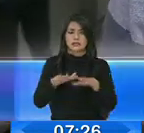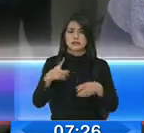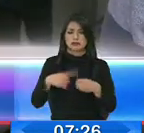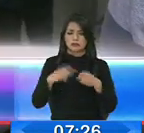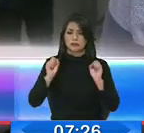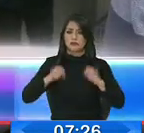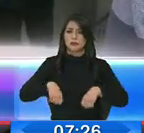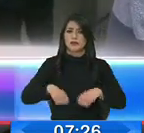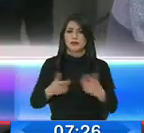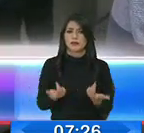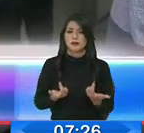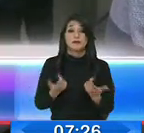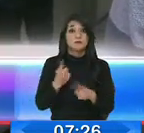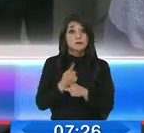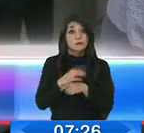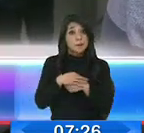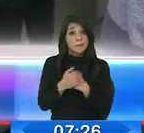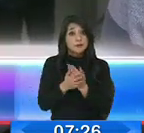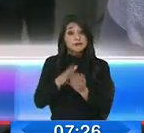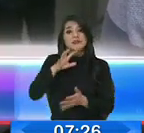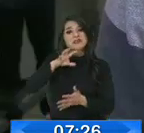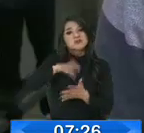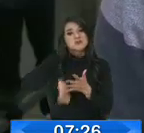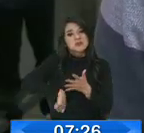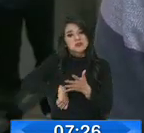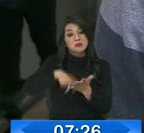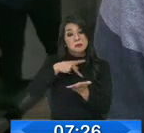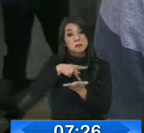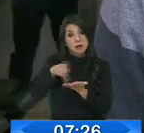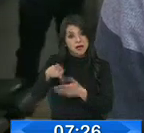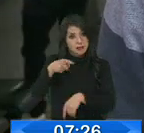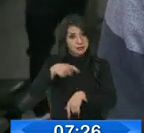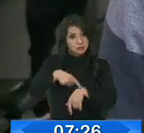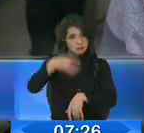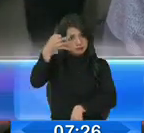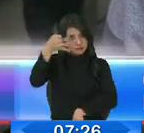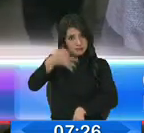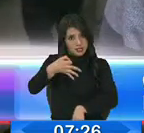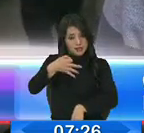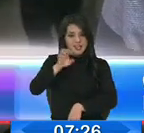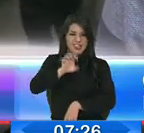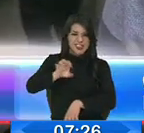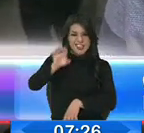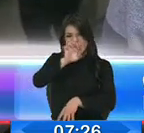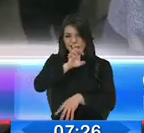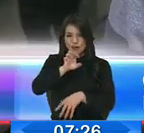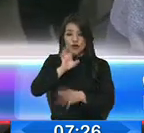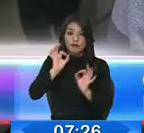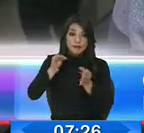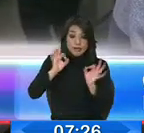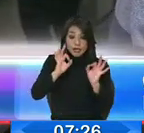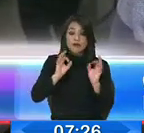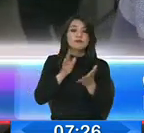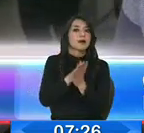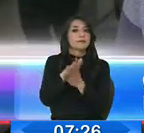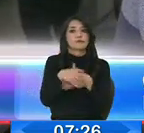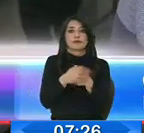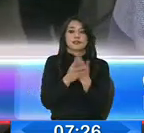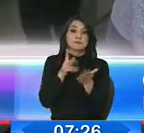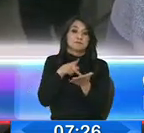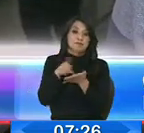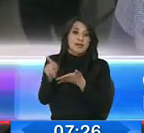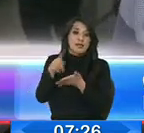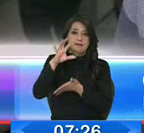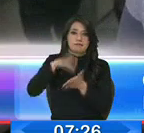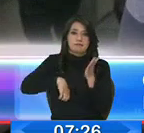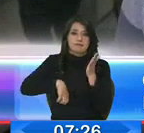y aprovechemos los descuentos que se dan al pagar en los primeros meses y los primeros días del año. Aprovechemos esos